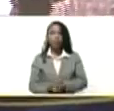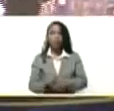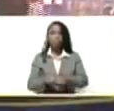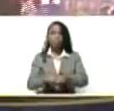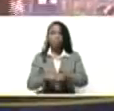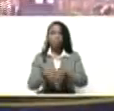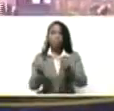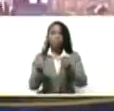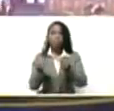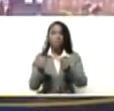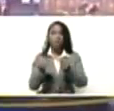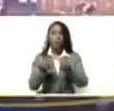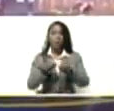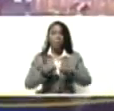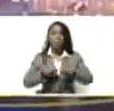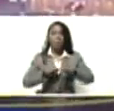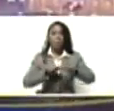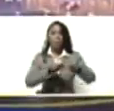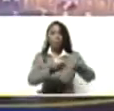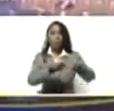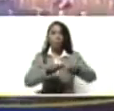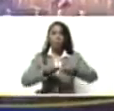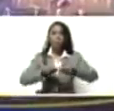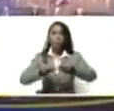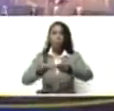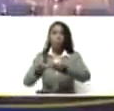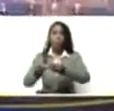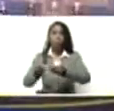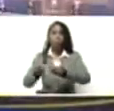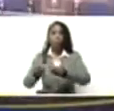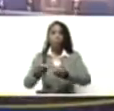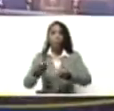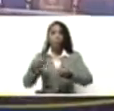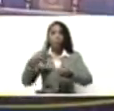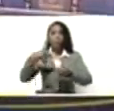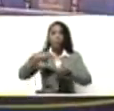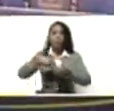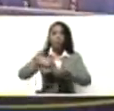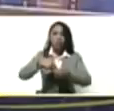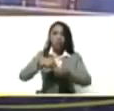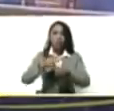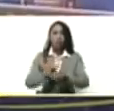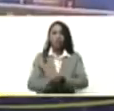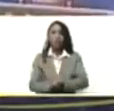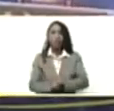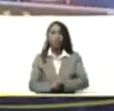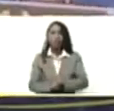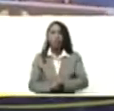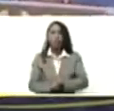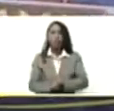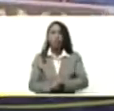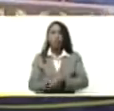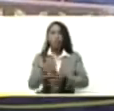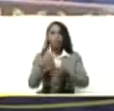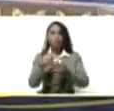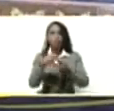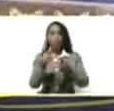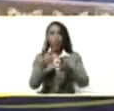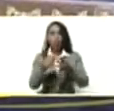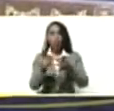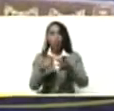mensual en cinco meses habiendo crecido en el pasado en los años de la conspiración dura